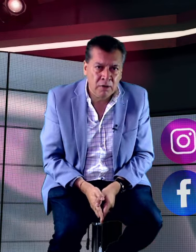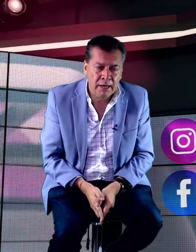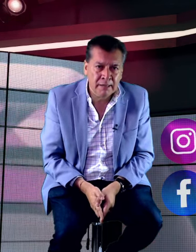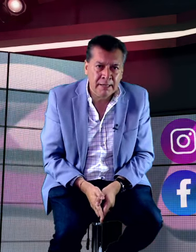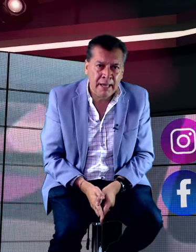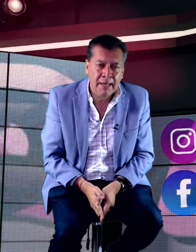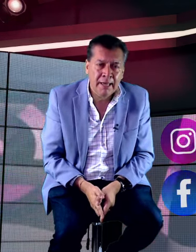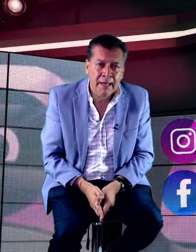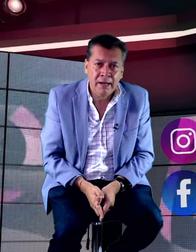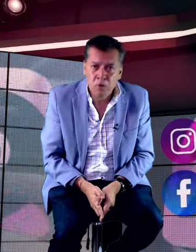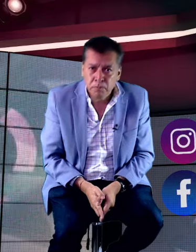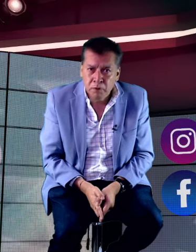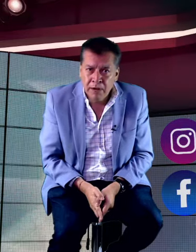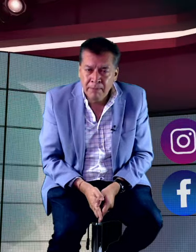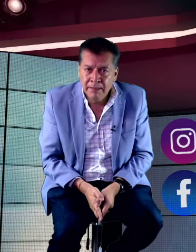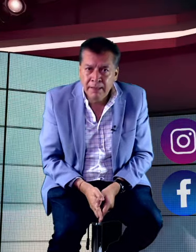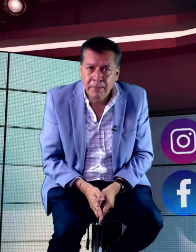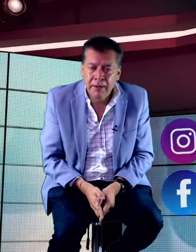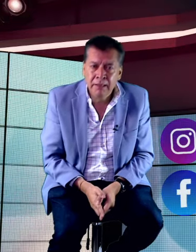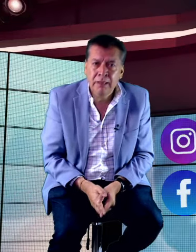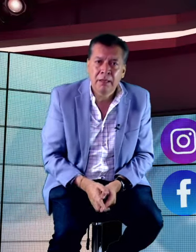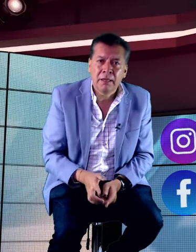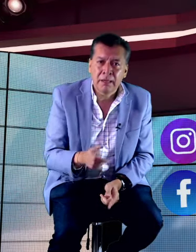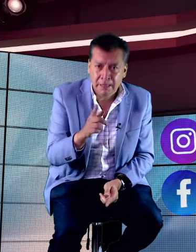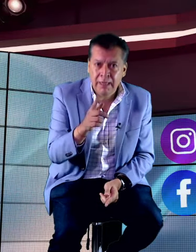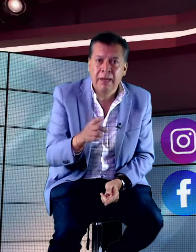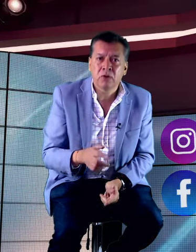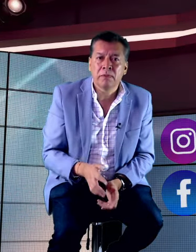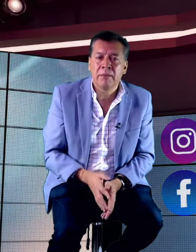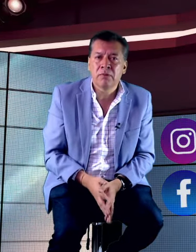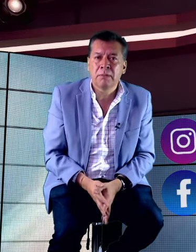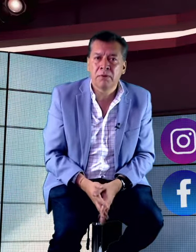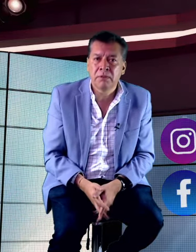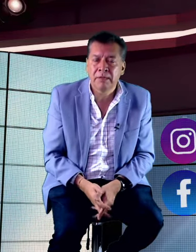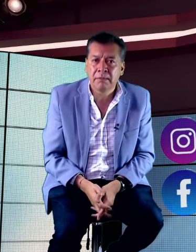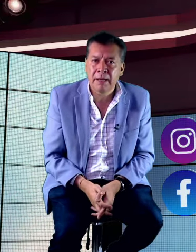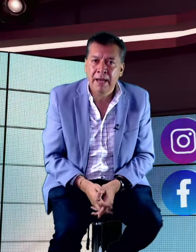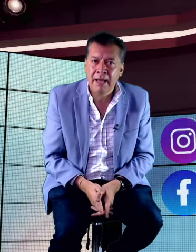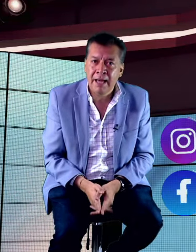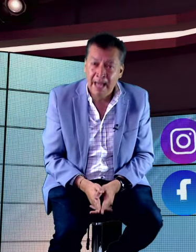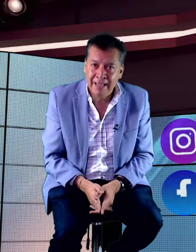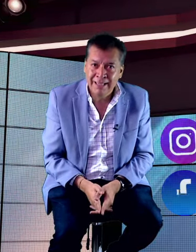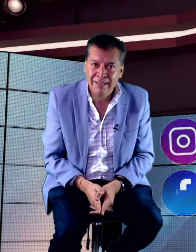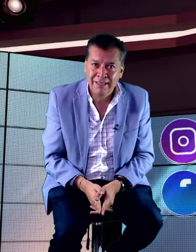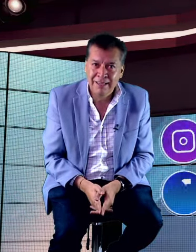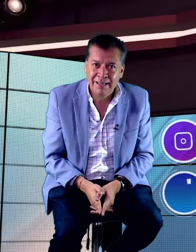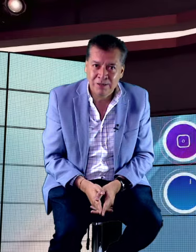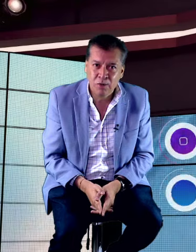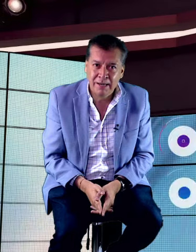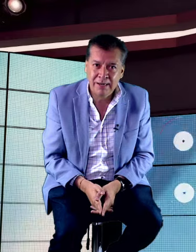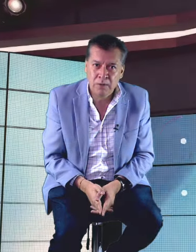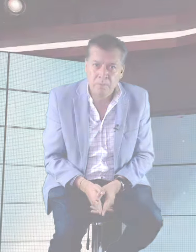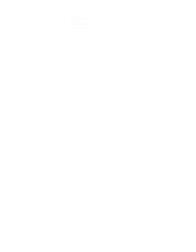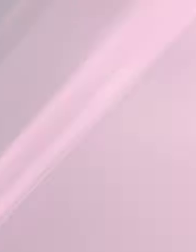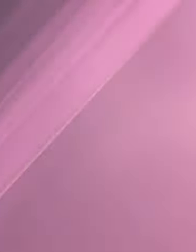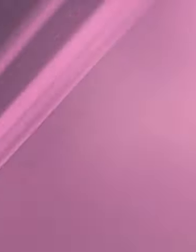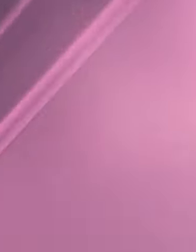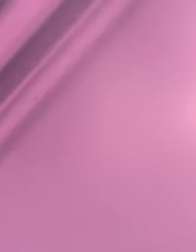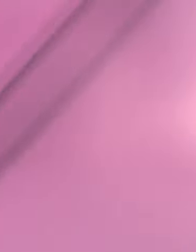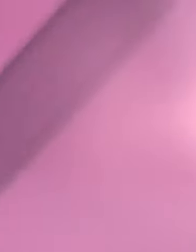redes de intolerancia en los programas de tv in y que nos veamos la próxima semana aquí en Zona